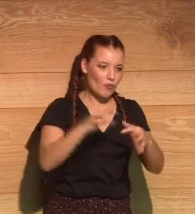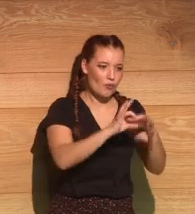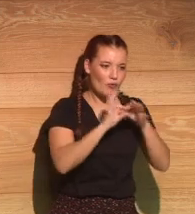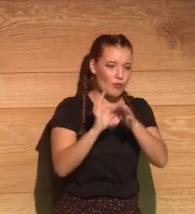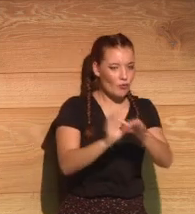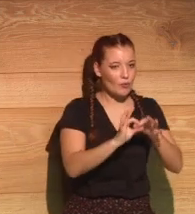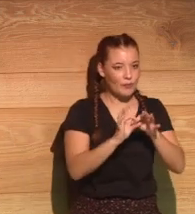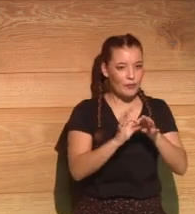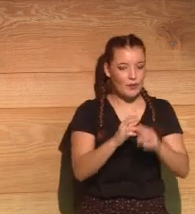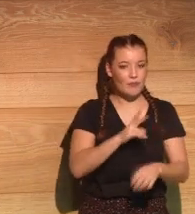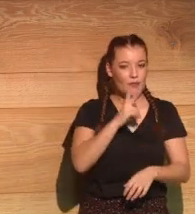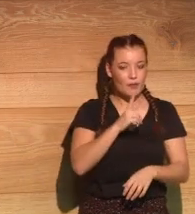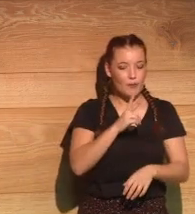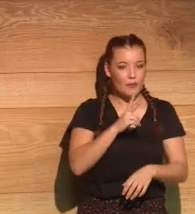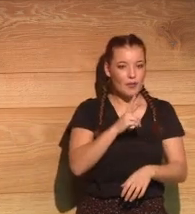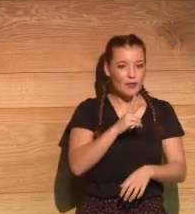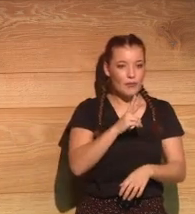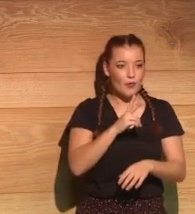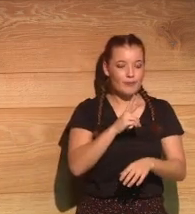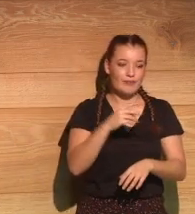un verbo que generalizar o